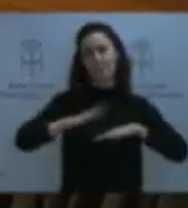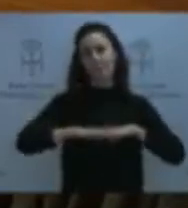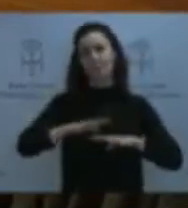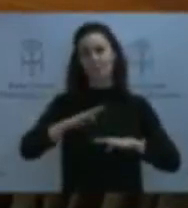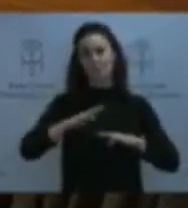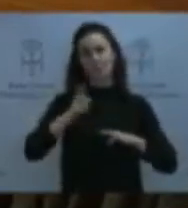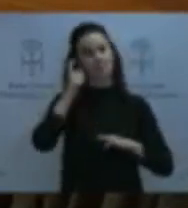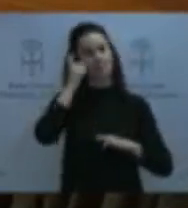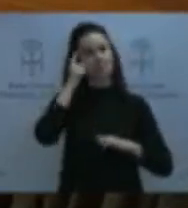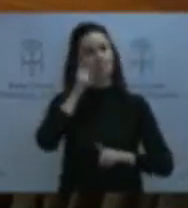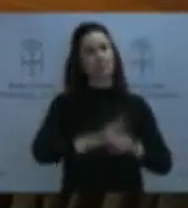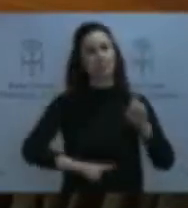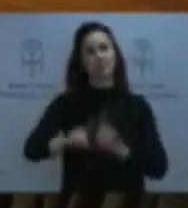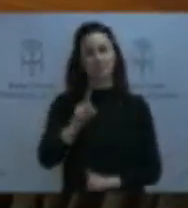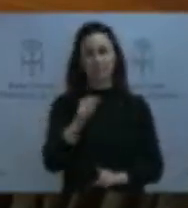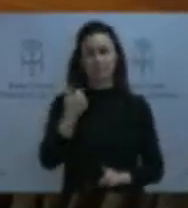y que están sufriendo cientos de familias asturianas. Gracias.